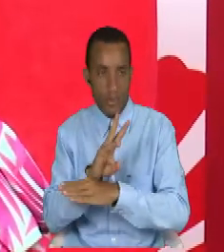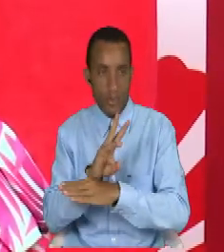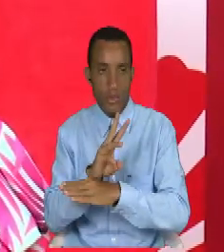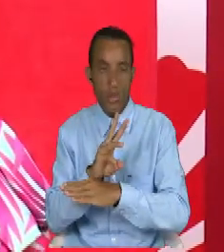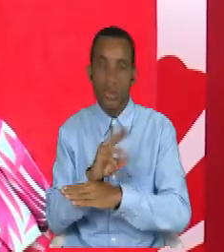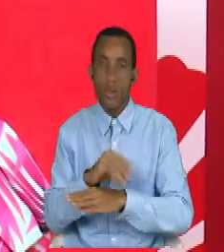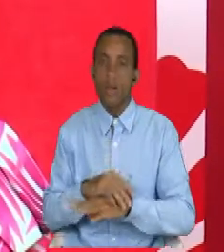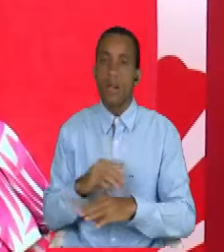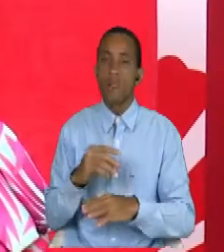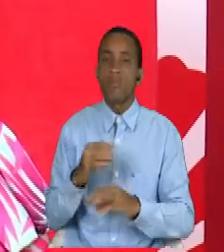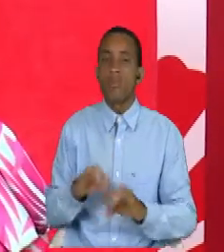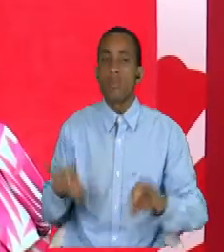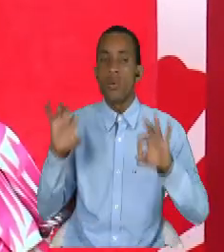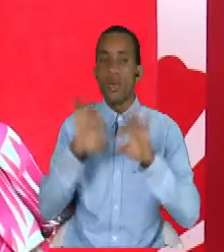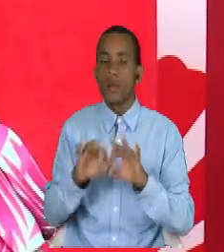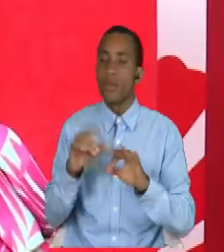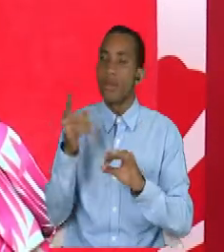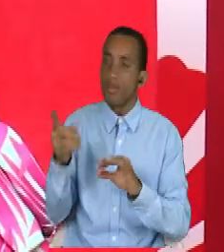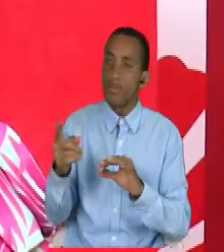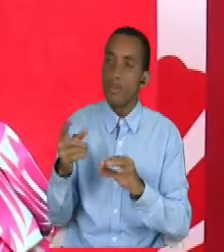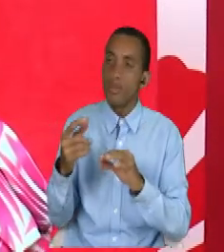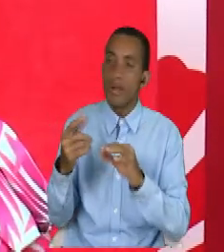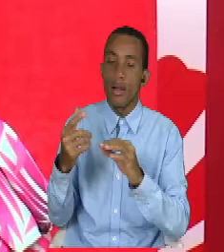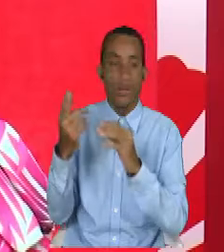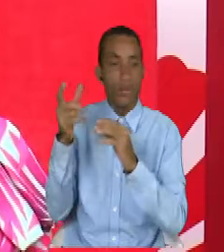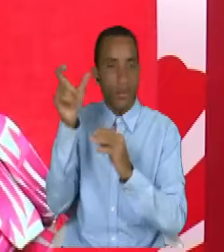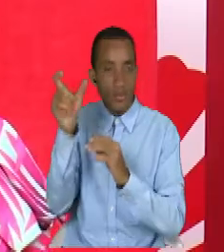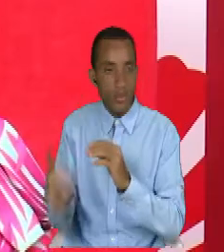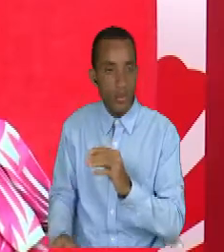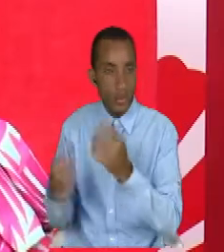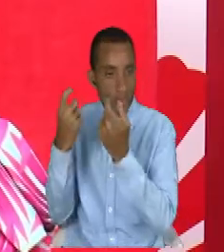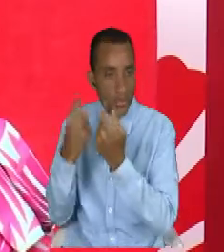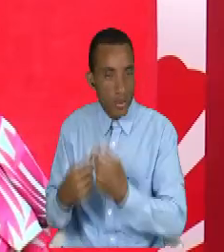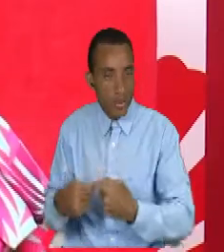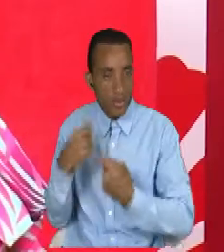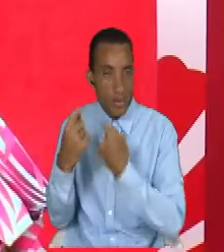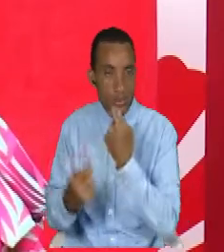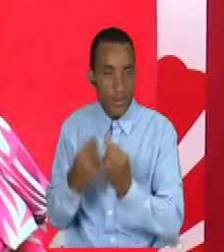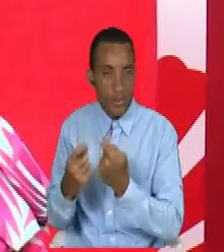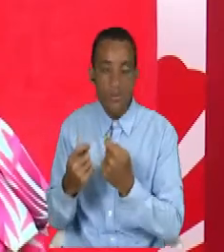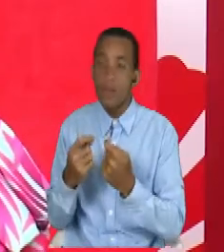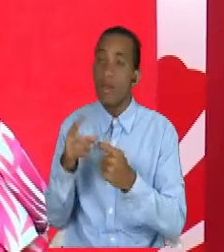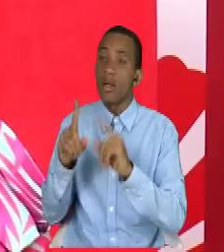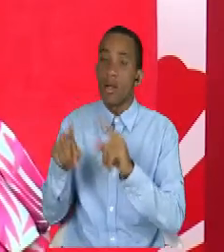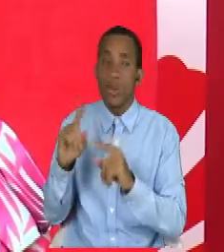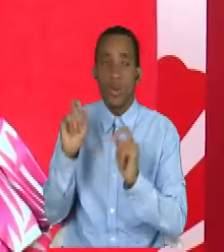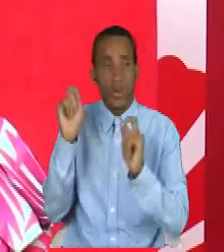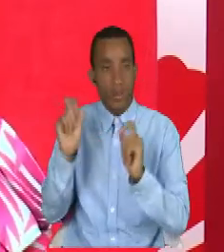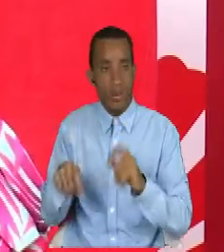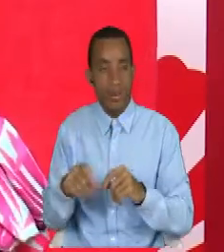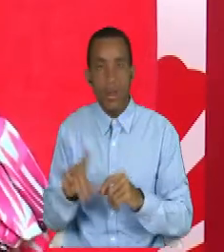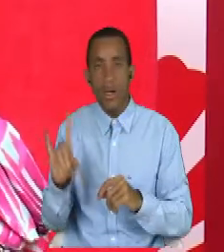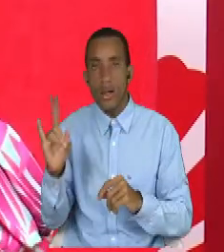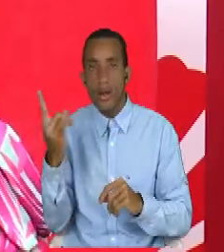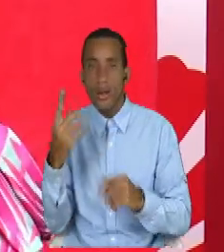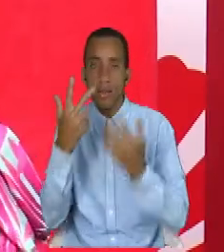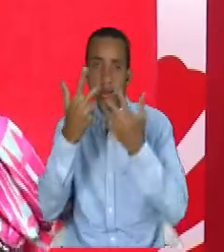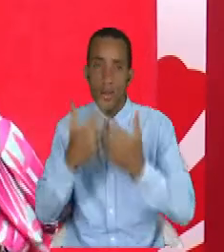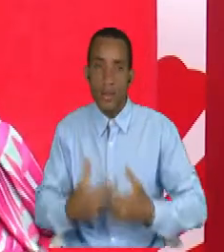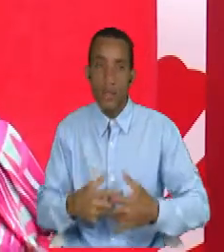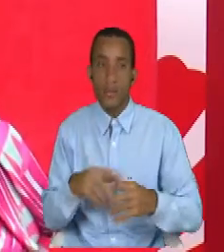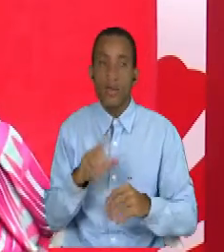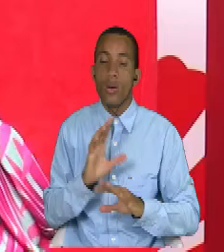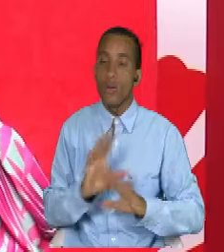decirle a los empresarios en barrancabermeja a todas aquellas personas que de pronto manejan algún tipo de empresa que viven que